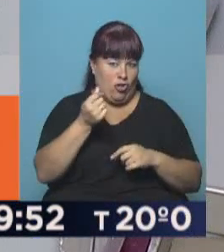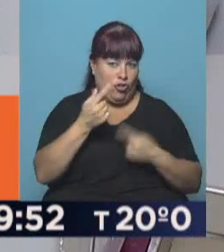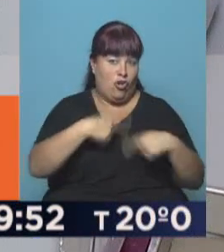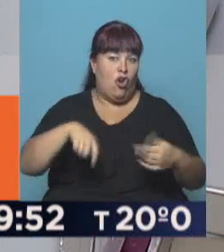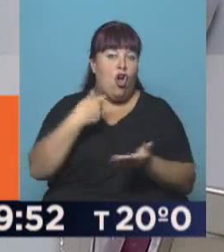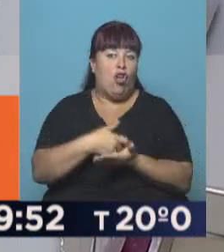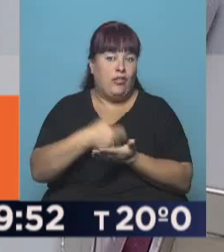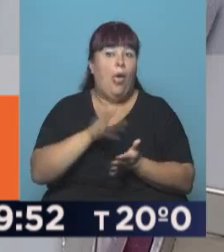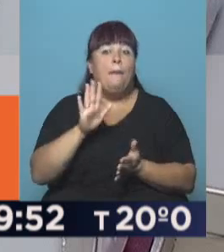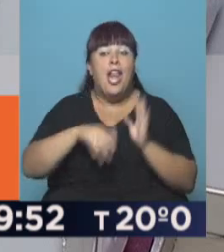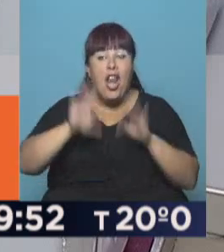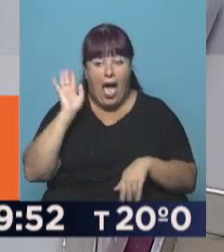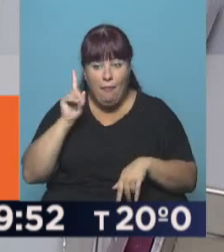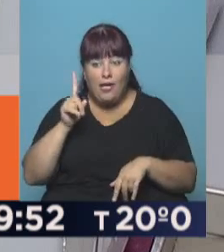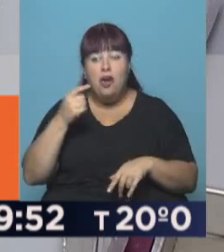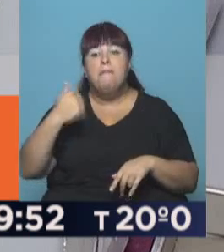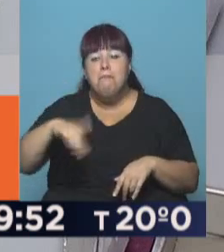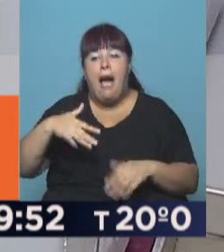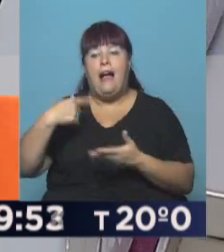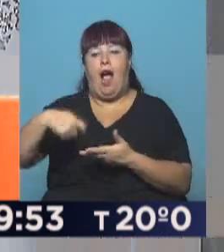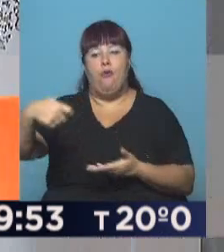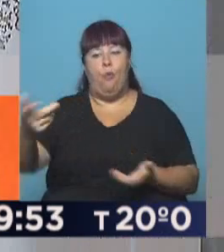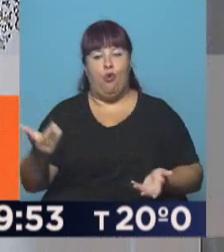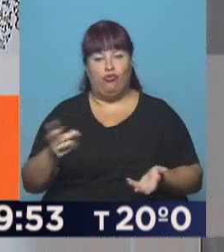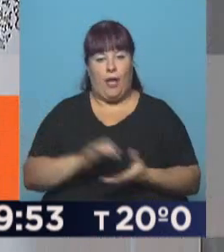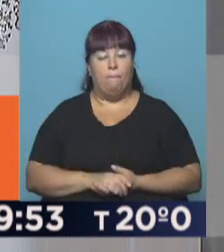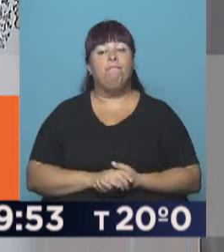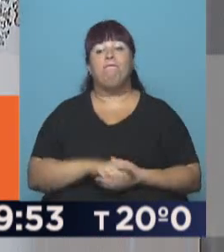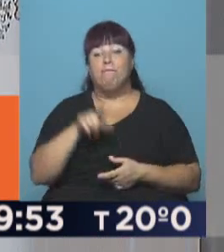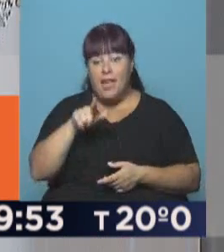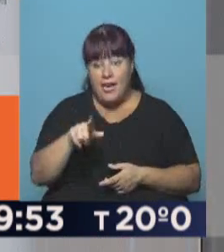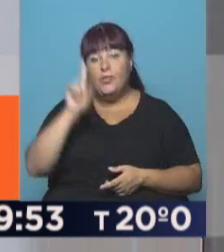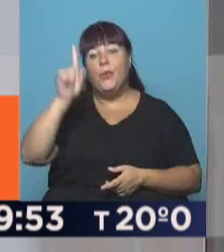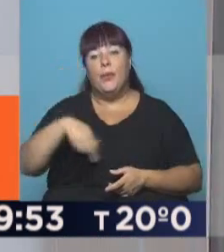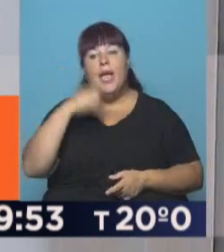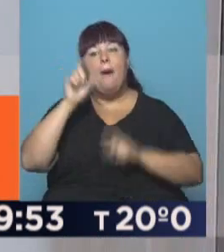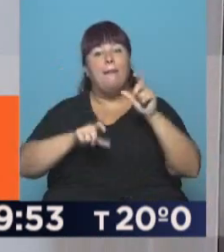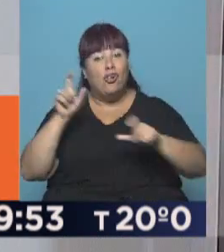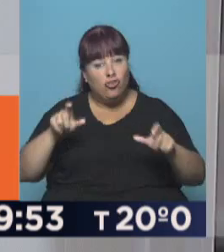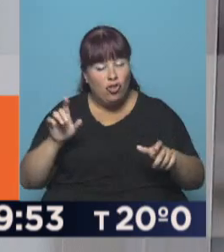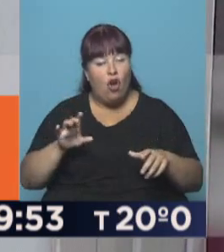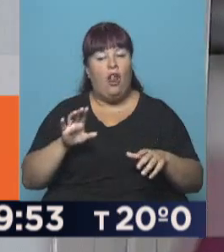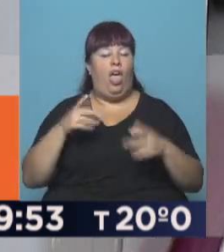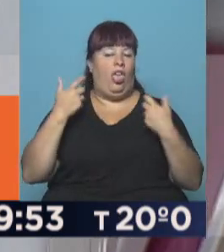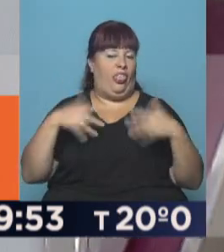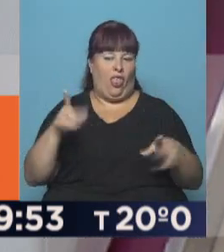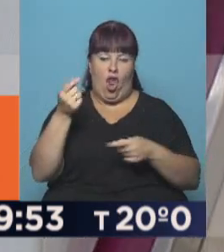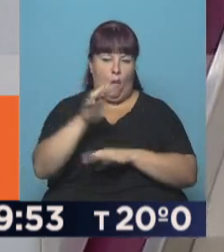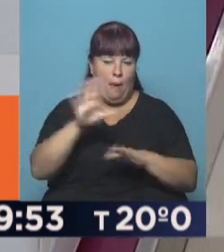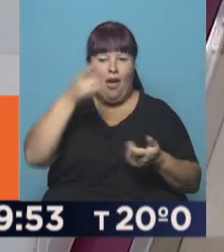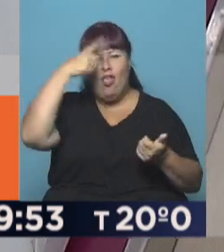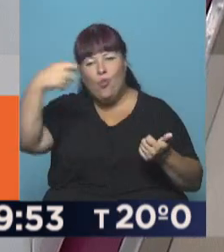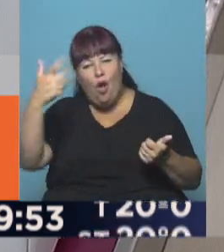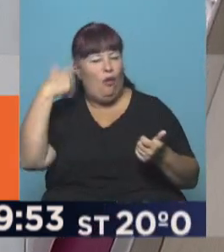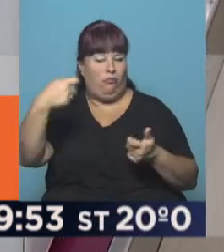de contado, pero en la mayoría de los casos encarecieron las cuotas. Esa situación hizo que muchos consumidores dejaran de comprar en 12 o